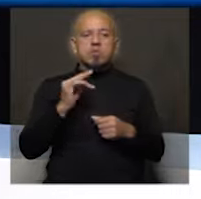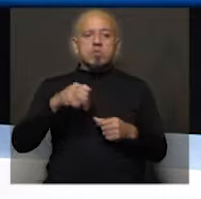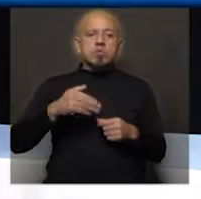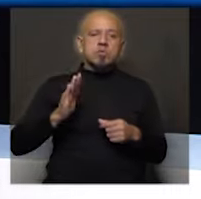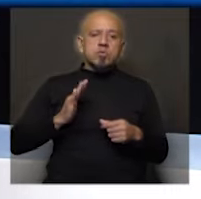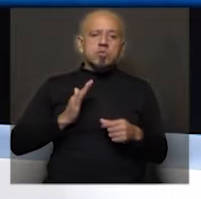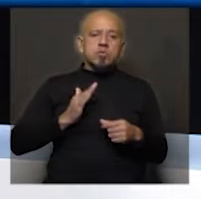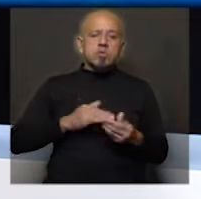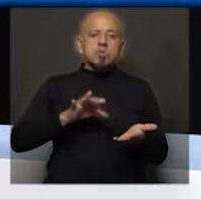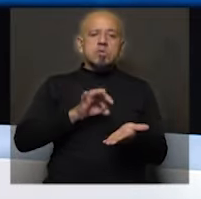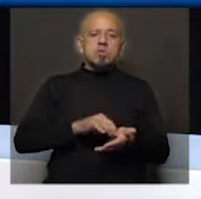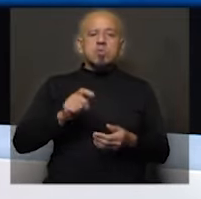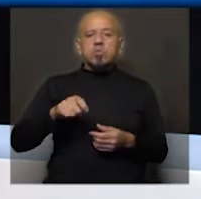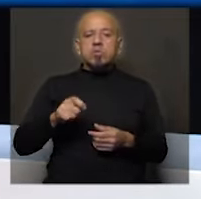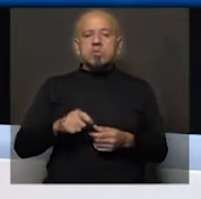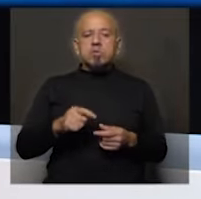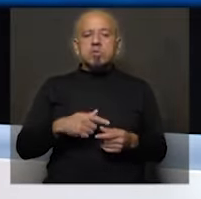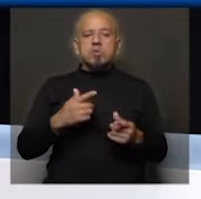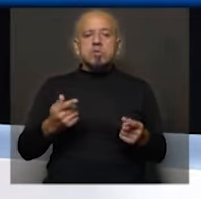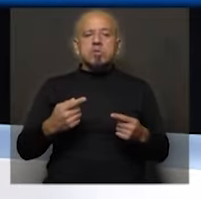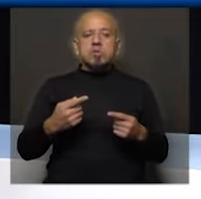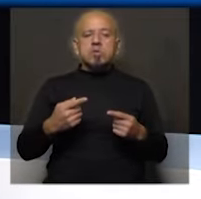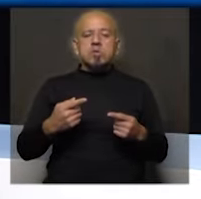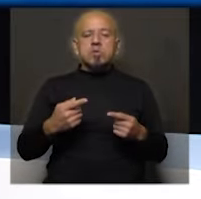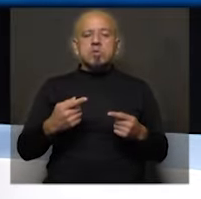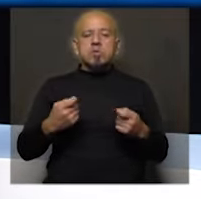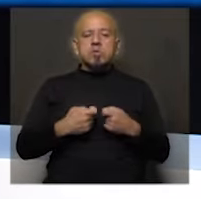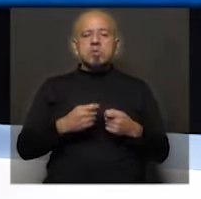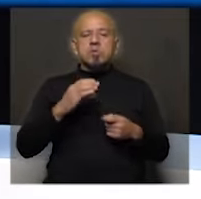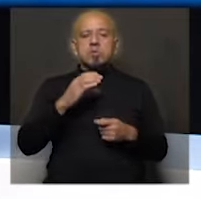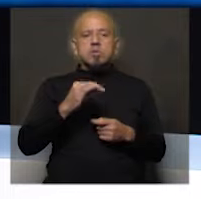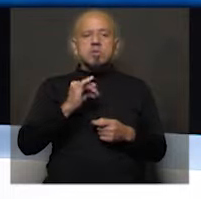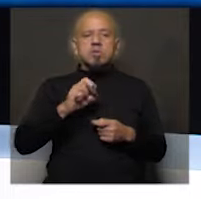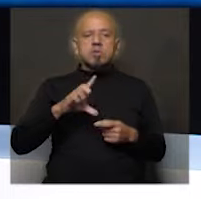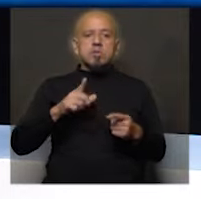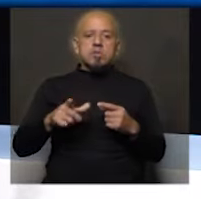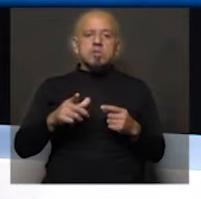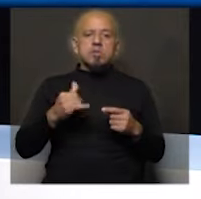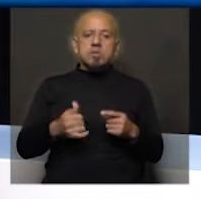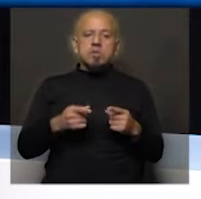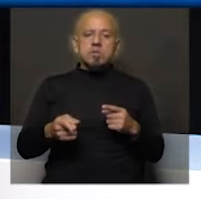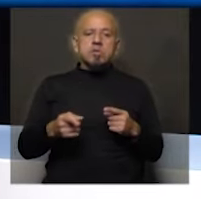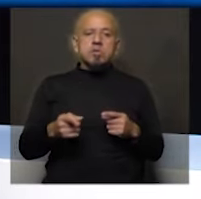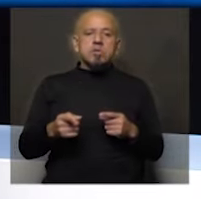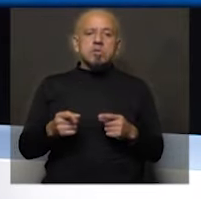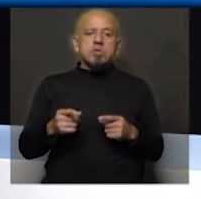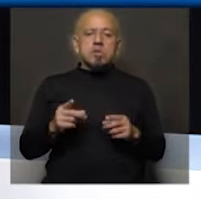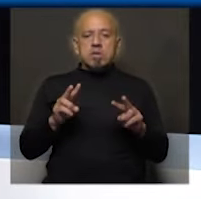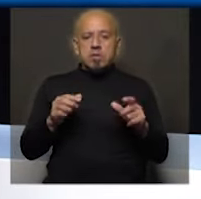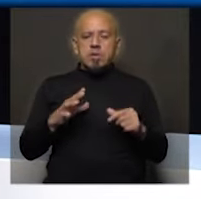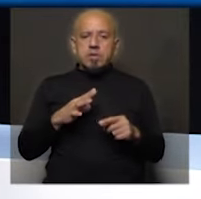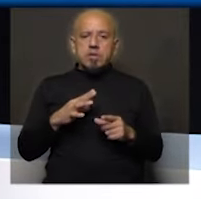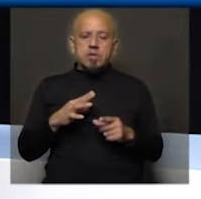el sistema de Justicia desde la sociedad civil que Uruguay tiene una normativa robusta en este tema